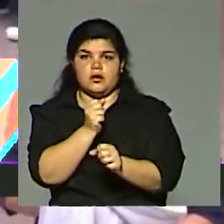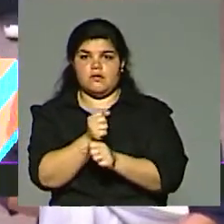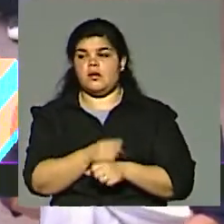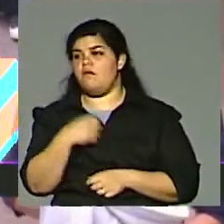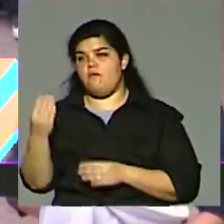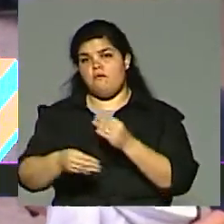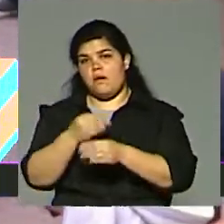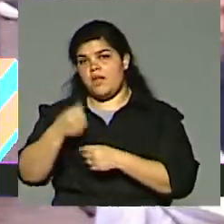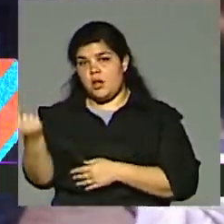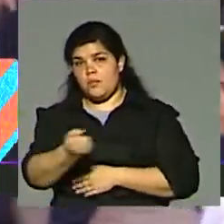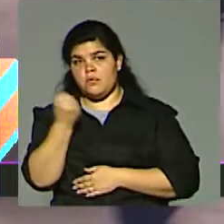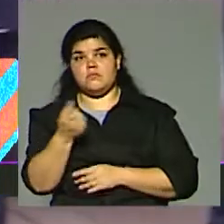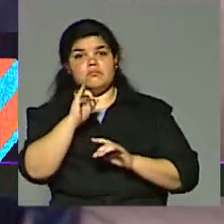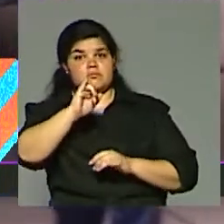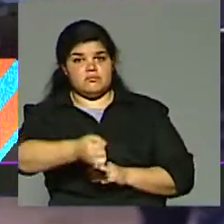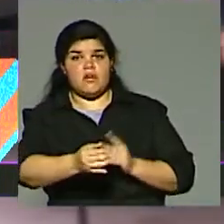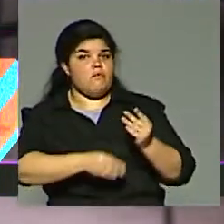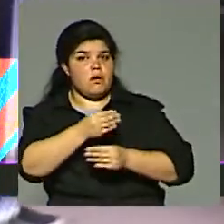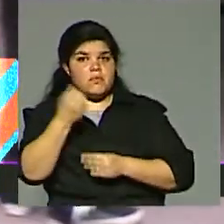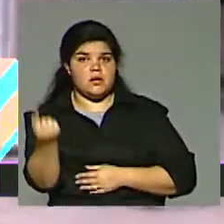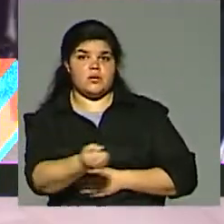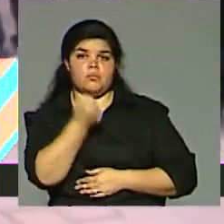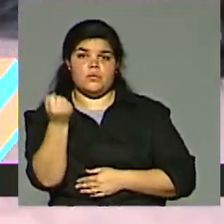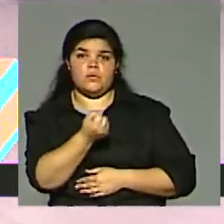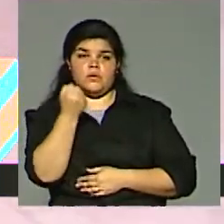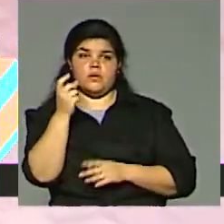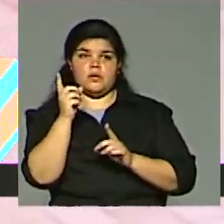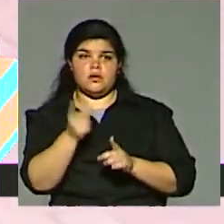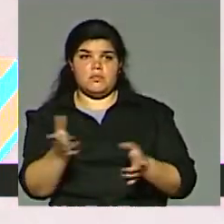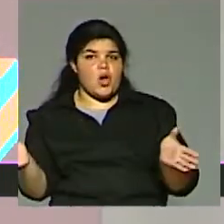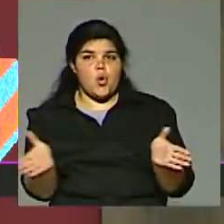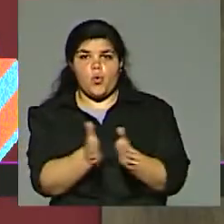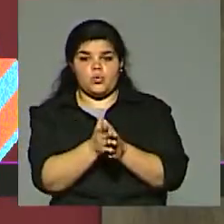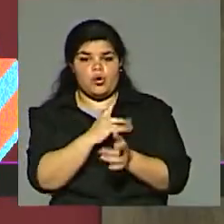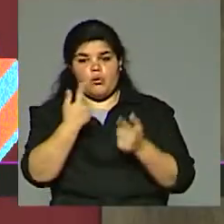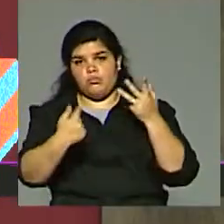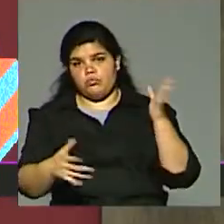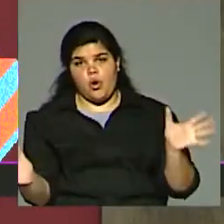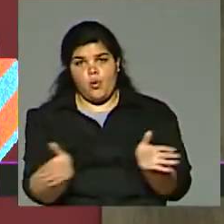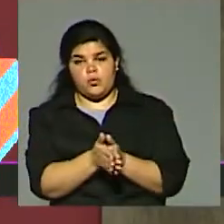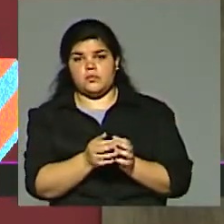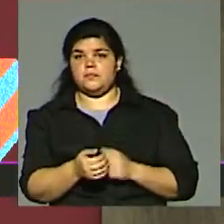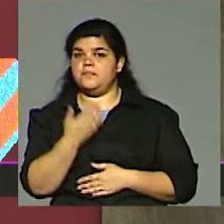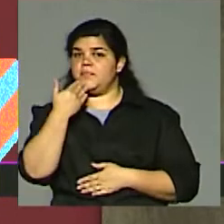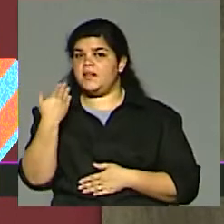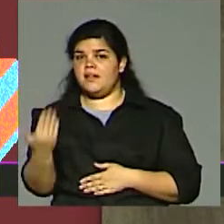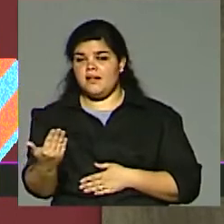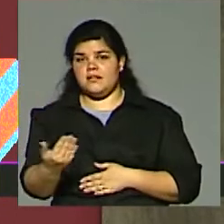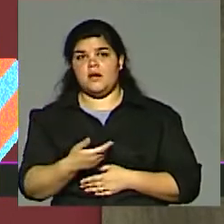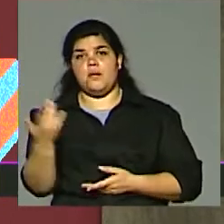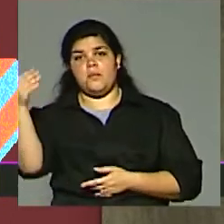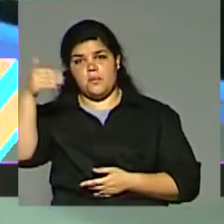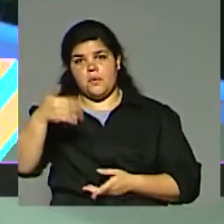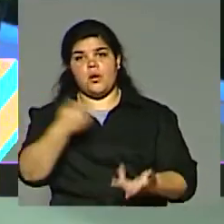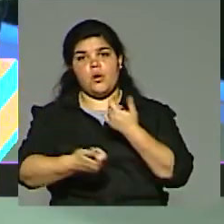Es clave y debe involucrarse. Es decir, el conjunto de varios aspectos, ¿verdad? Bueno, Mariana, muchísimas gracias por estos minutos para venir y contarnos un